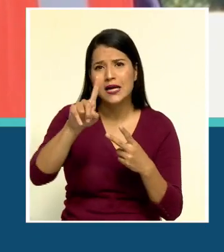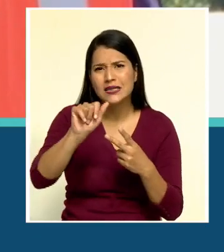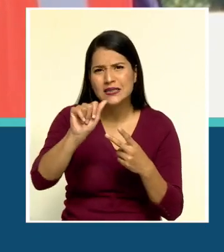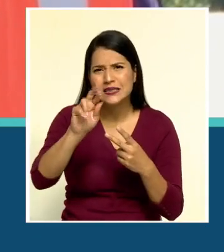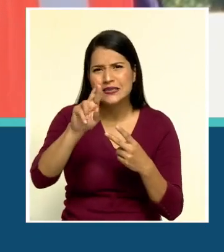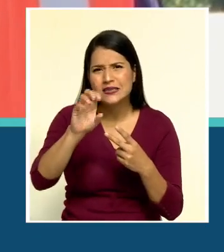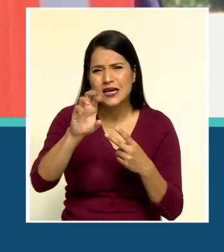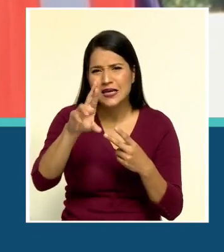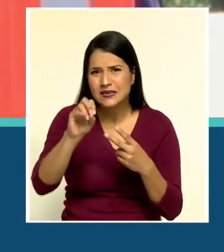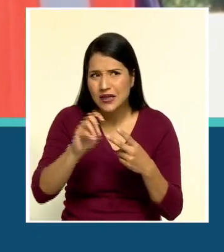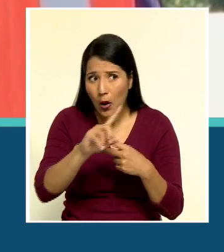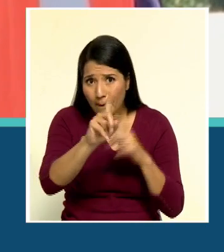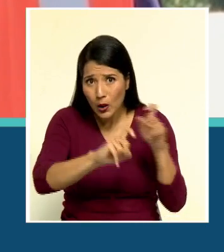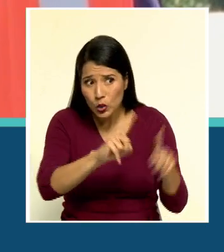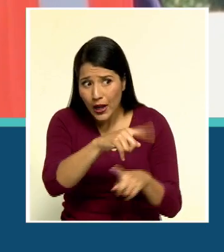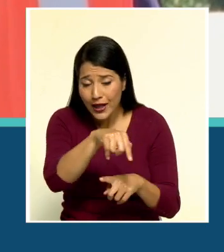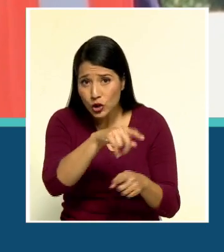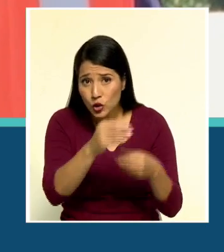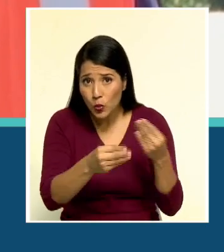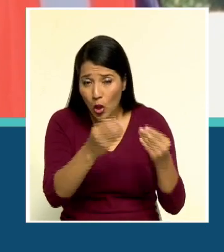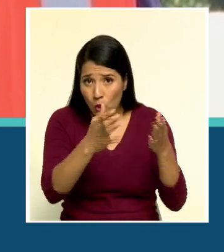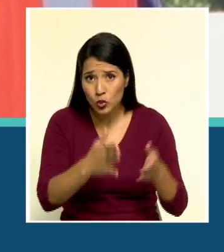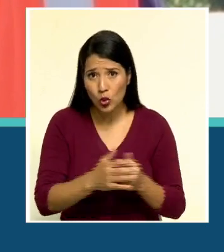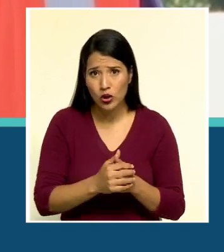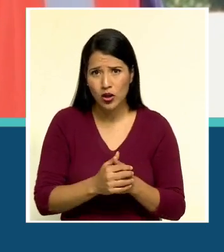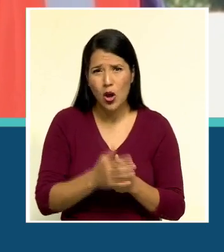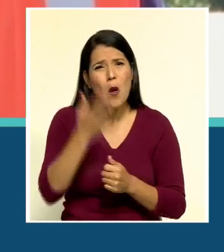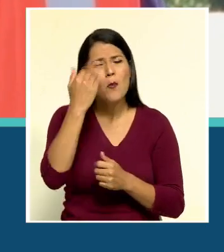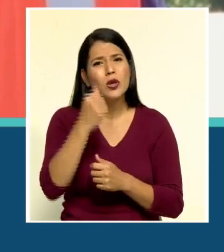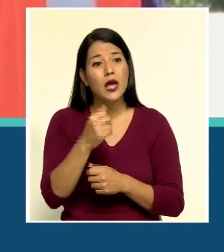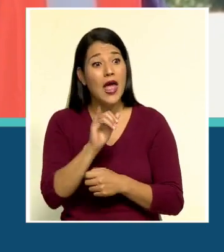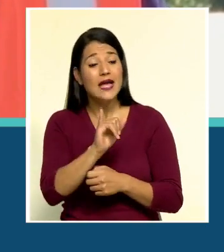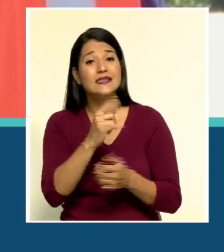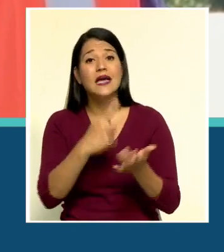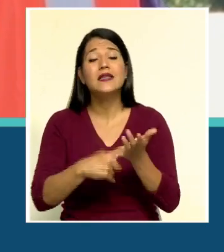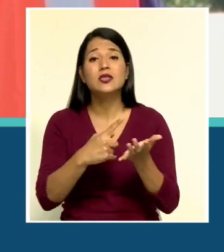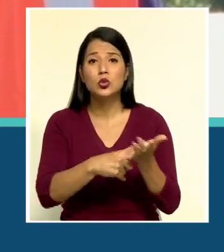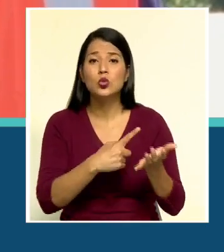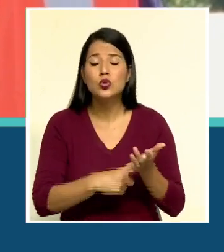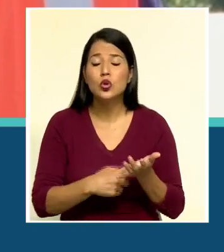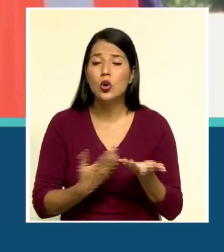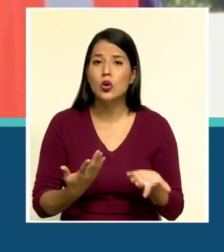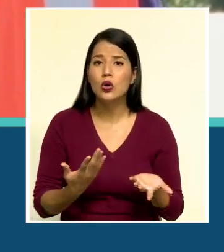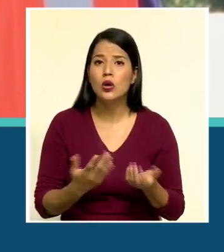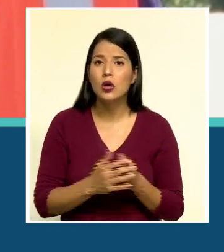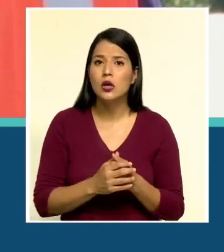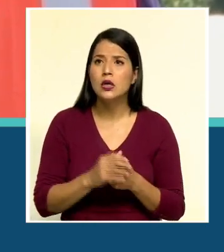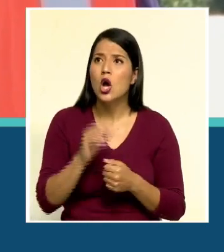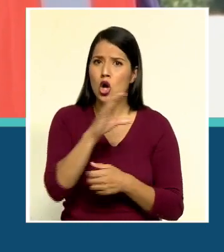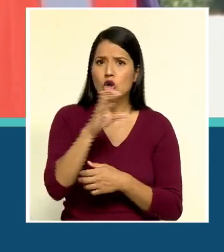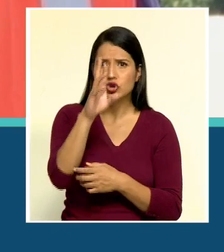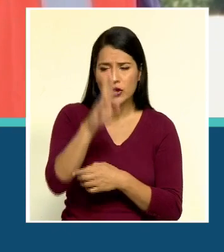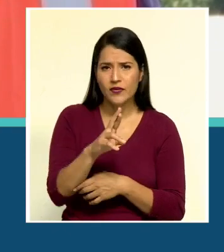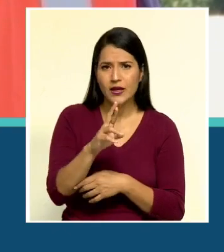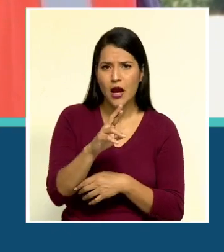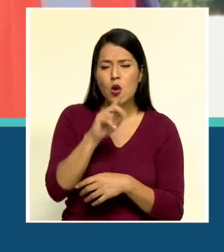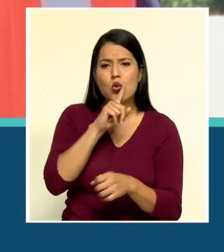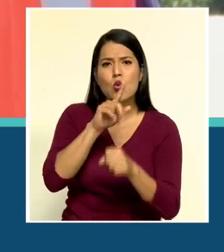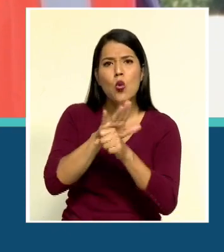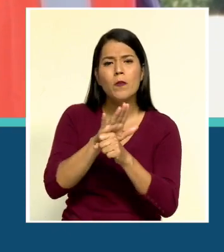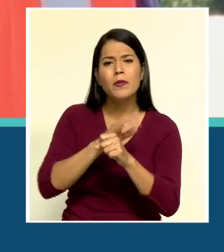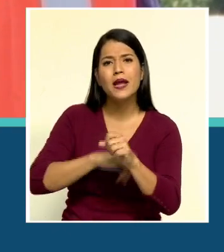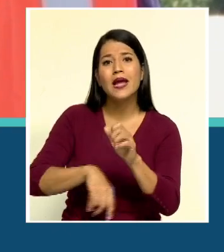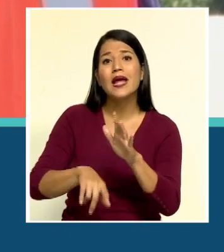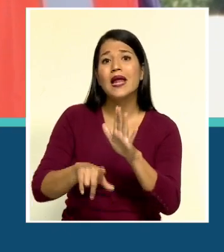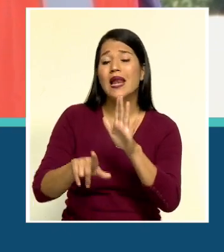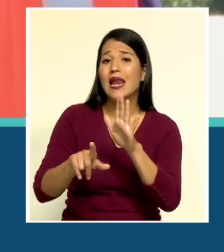Porque esta discusión, a mí lo que me termina es, sí, nosotros somos un país que sigue las reglas multilaterales,